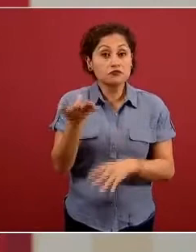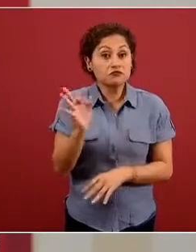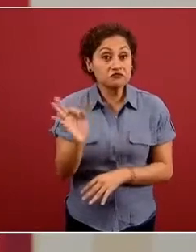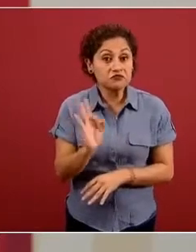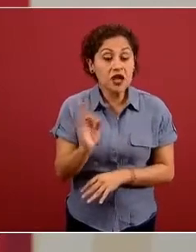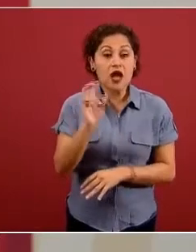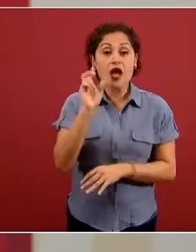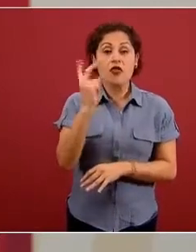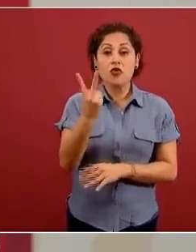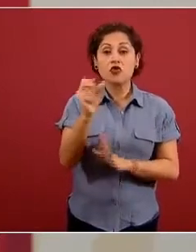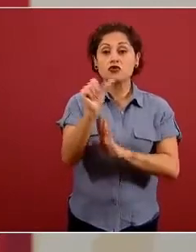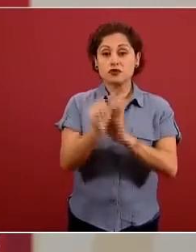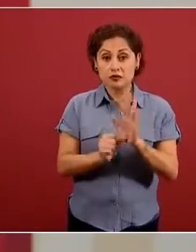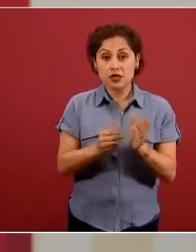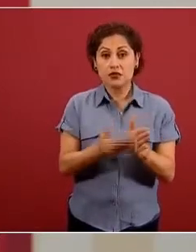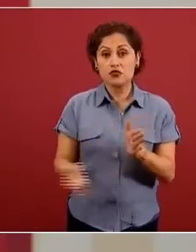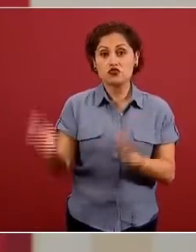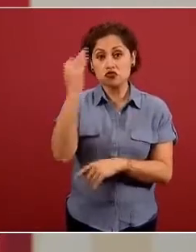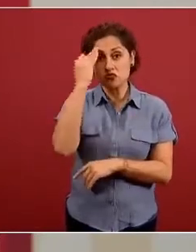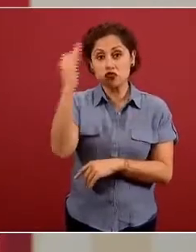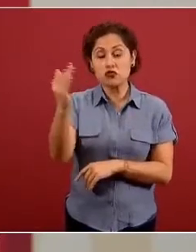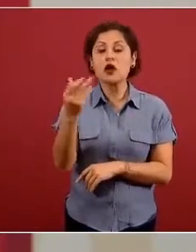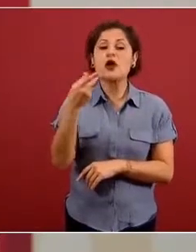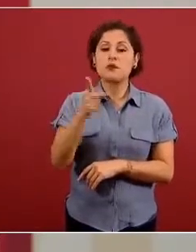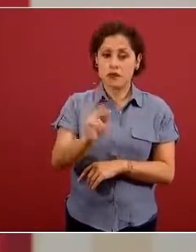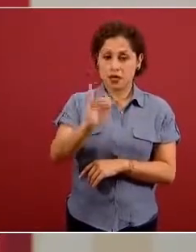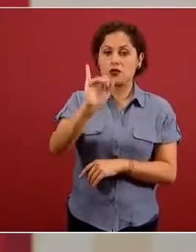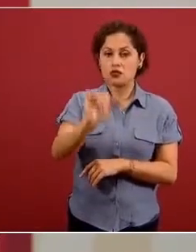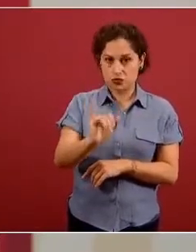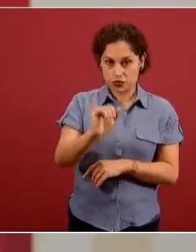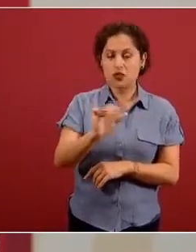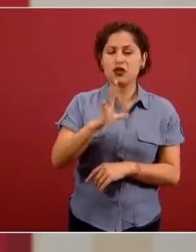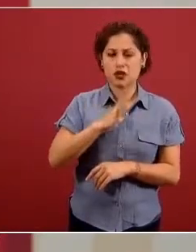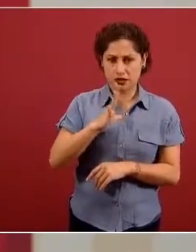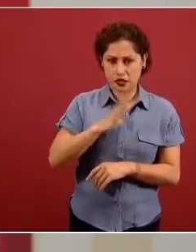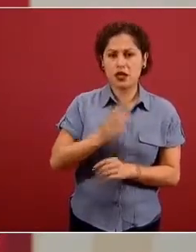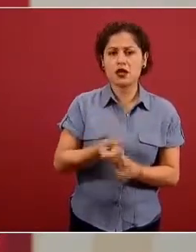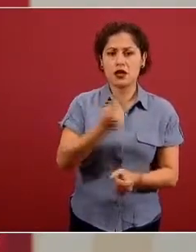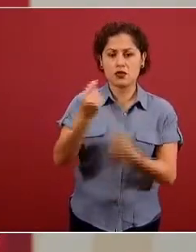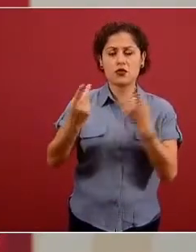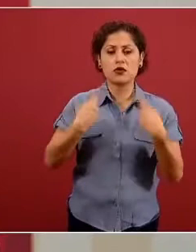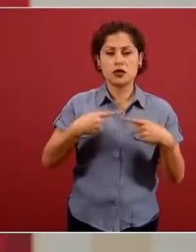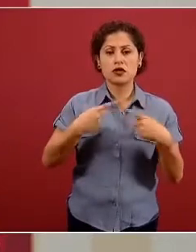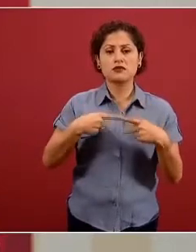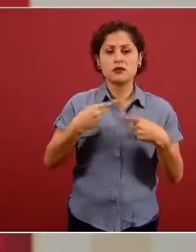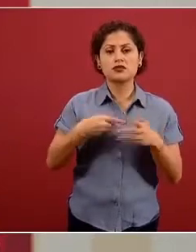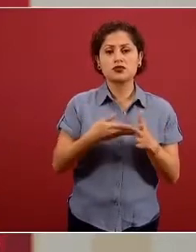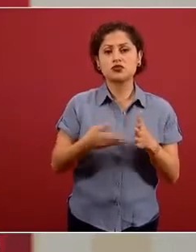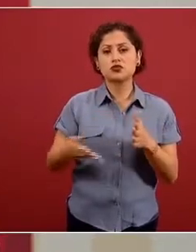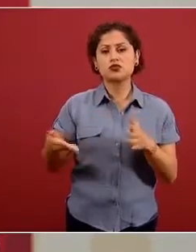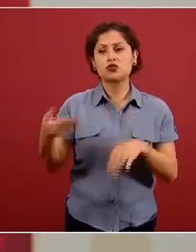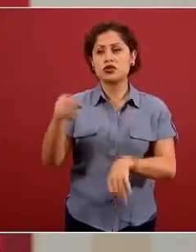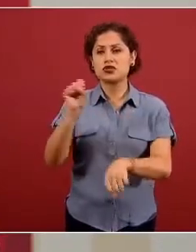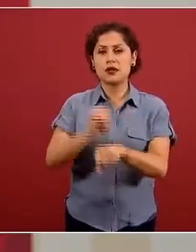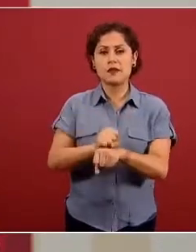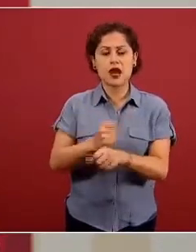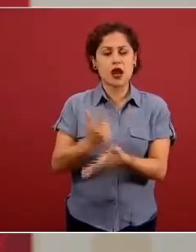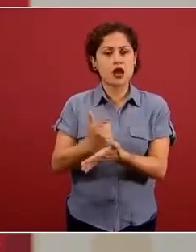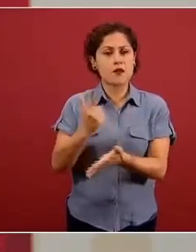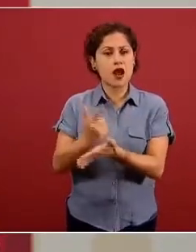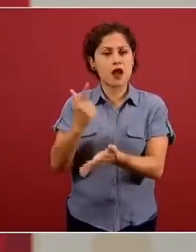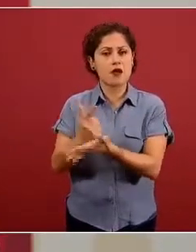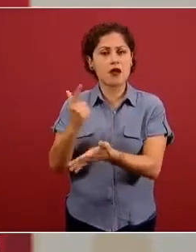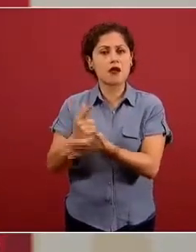sí hemos tenido afortunadamente personas que, a pesar de estar durante varias semanas en una etapa crítica, logran